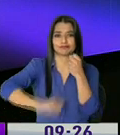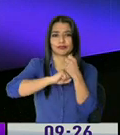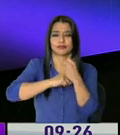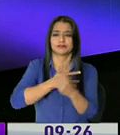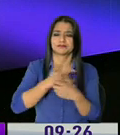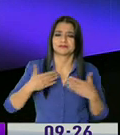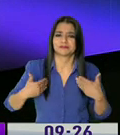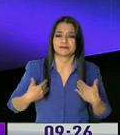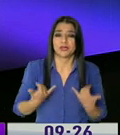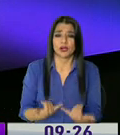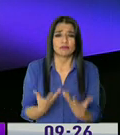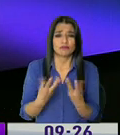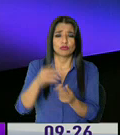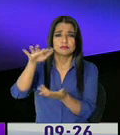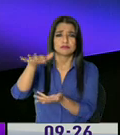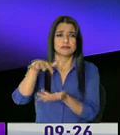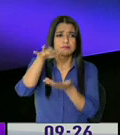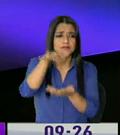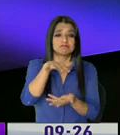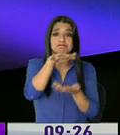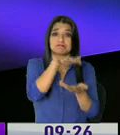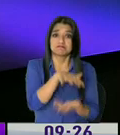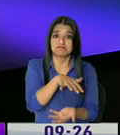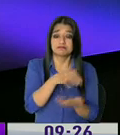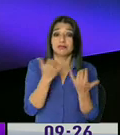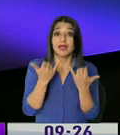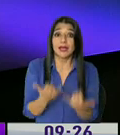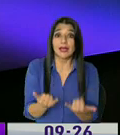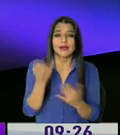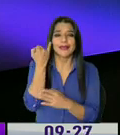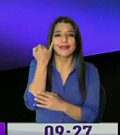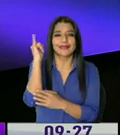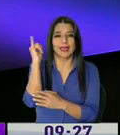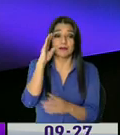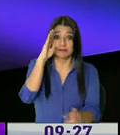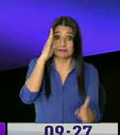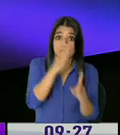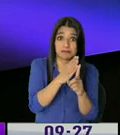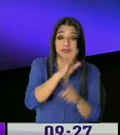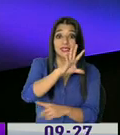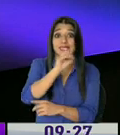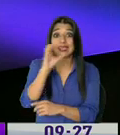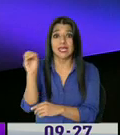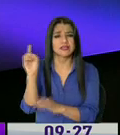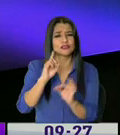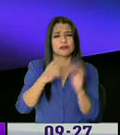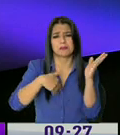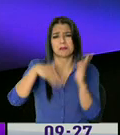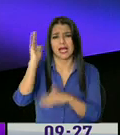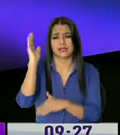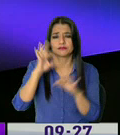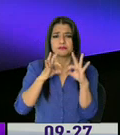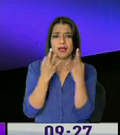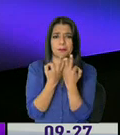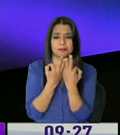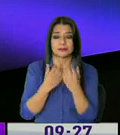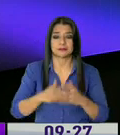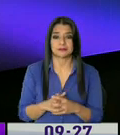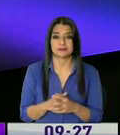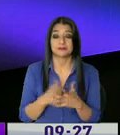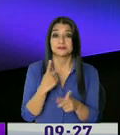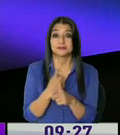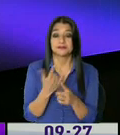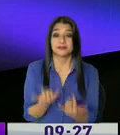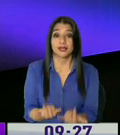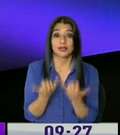una cantidad de donaciones que han hecho que esta meta inicial de 500 familias se convierta en miles de familias. Y por eso, pues también hoy